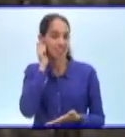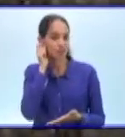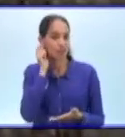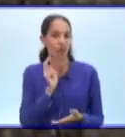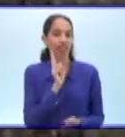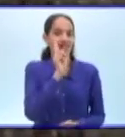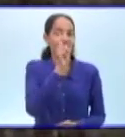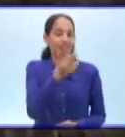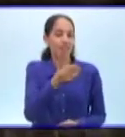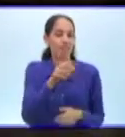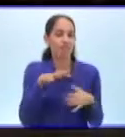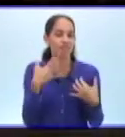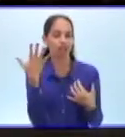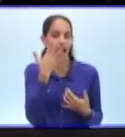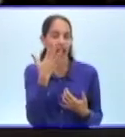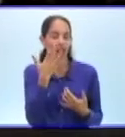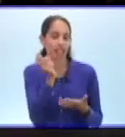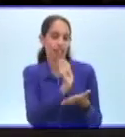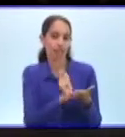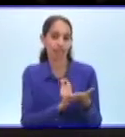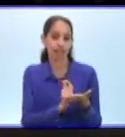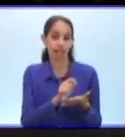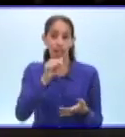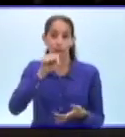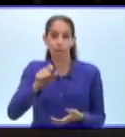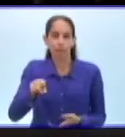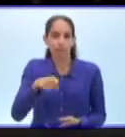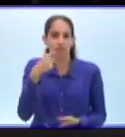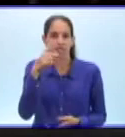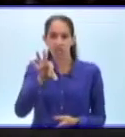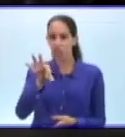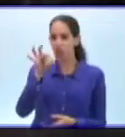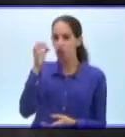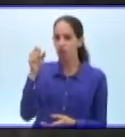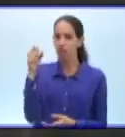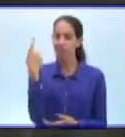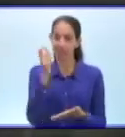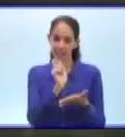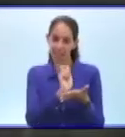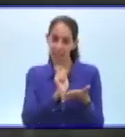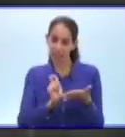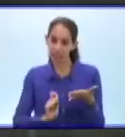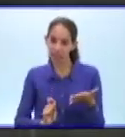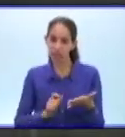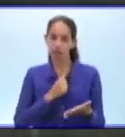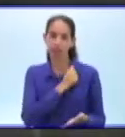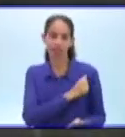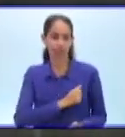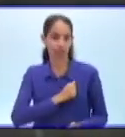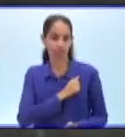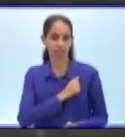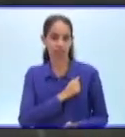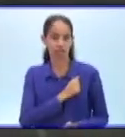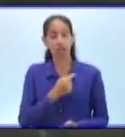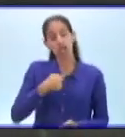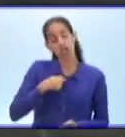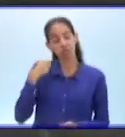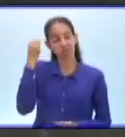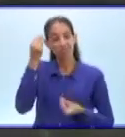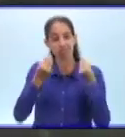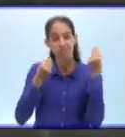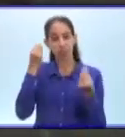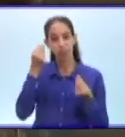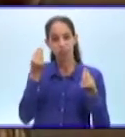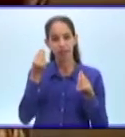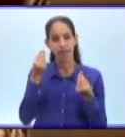primera vez que tomo la pluma para decirte lo mucho que te amo, y tiemblo solamente al considerar que quizás es insuficiente para poder